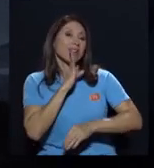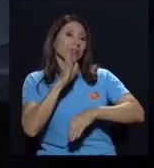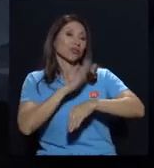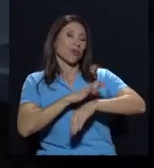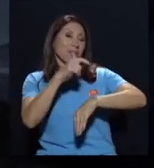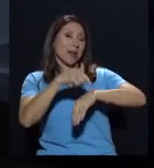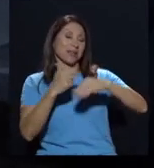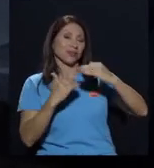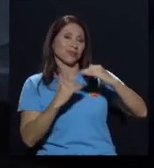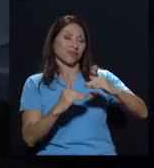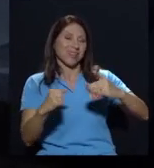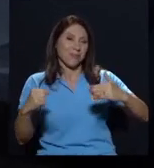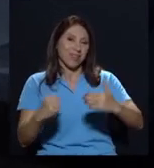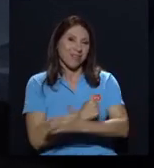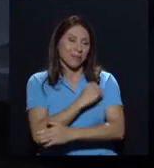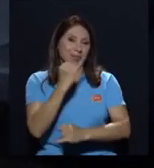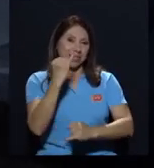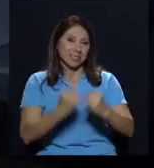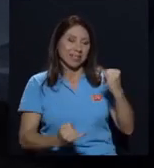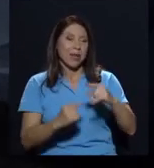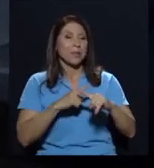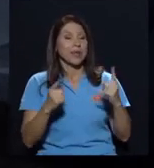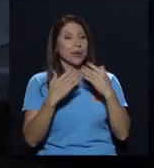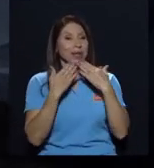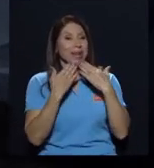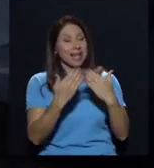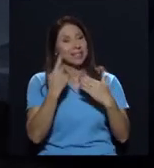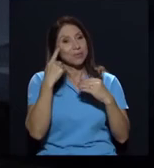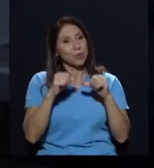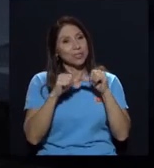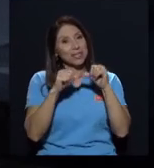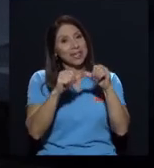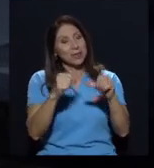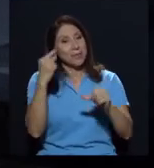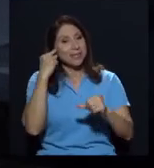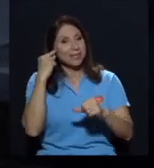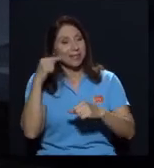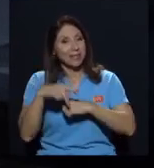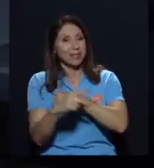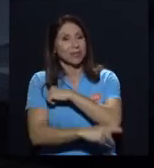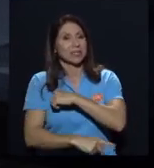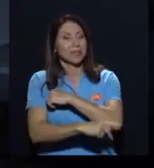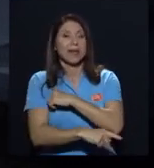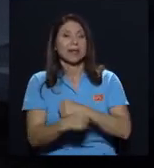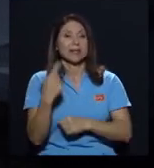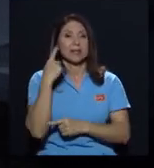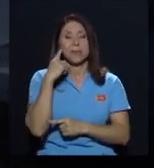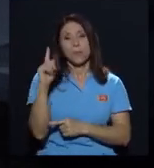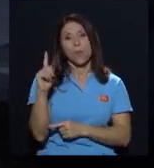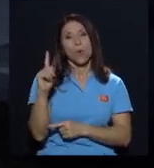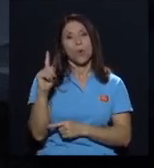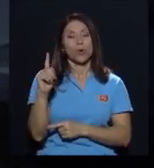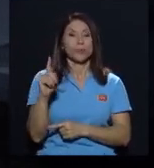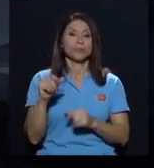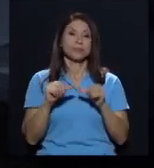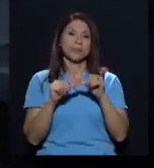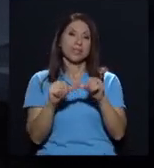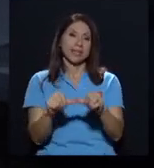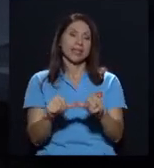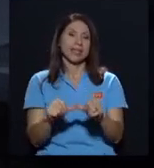acabó pero muchísimas gracias por seguir pensando en este país y por seguir poniendo